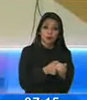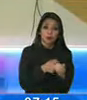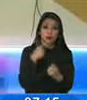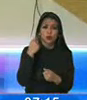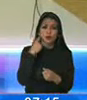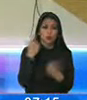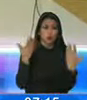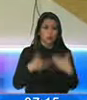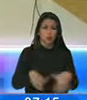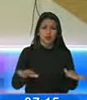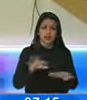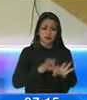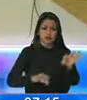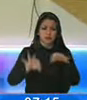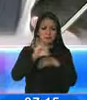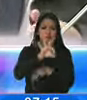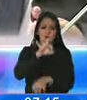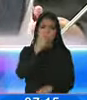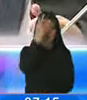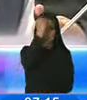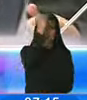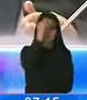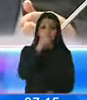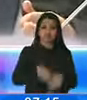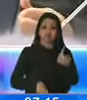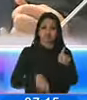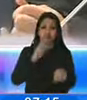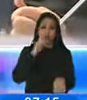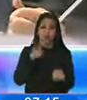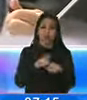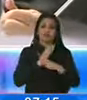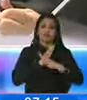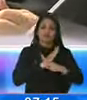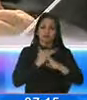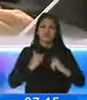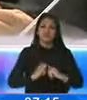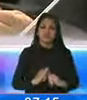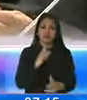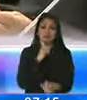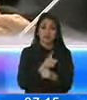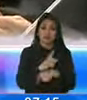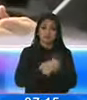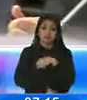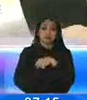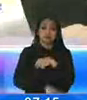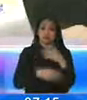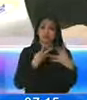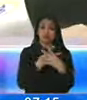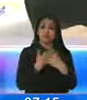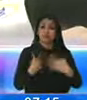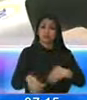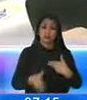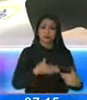cualquier posibilidad de reemplazo de Jorge Glass. Continúan defendiéndolo a pesar de la sentencia en su contra. Que ha sido esto